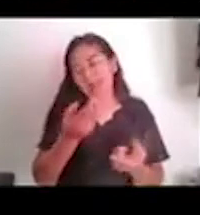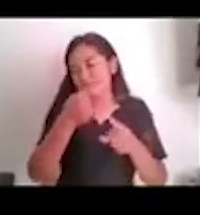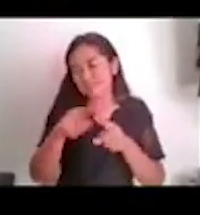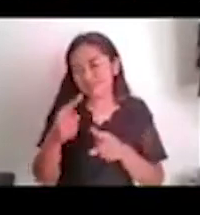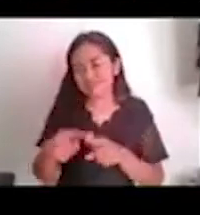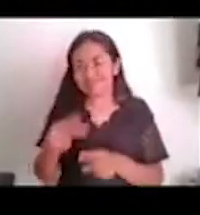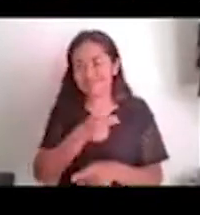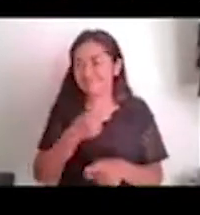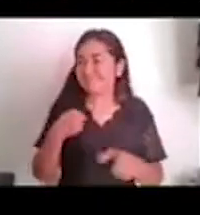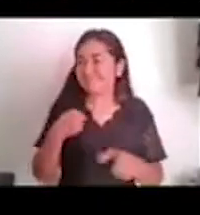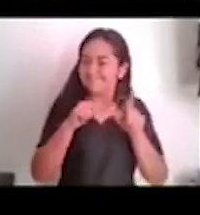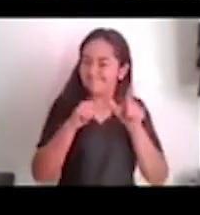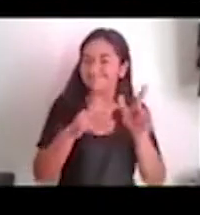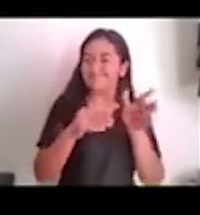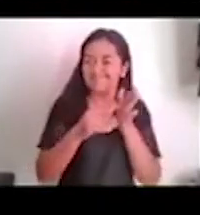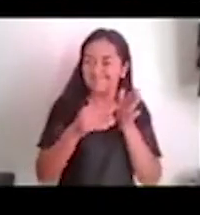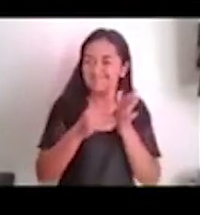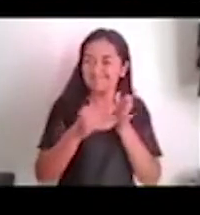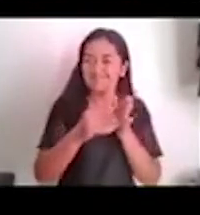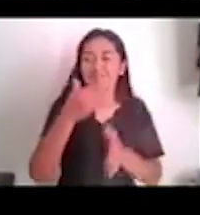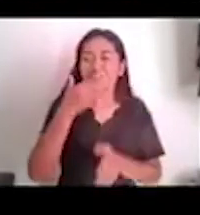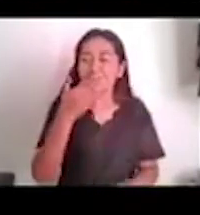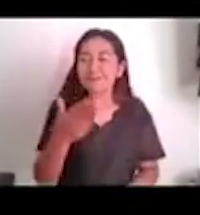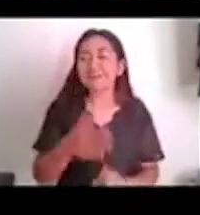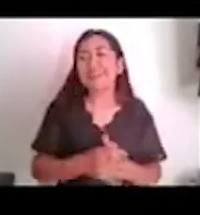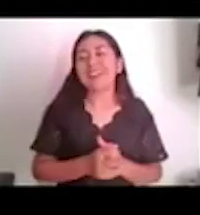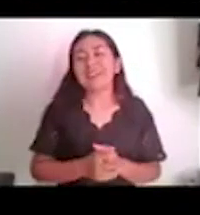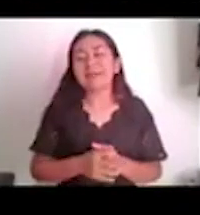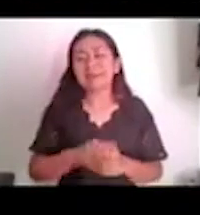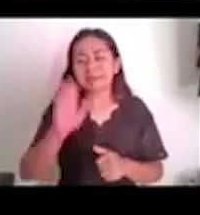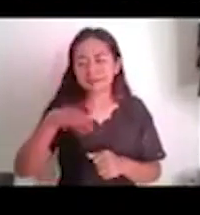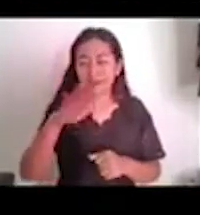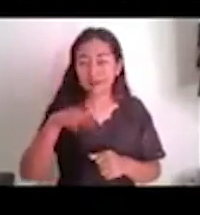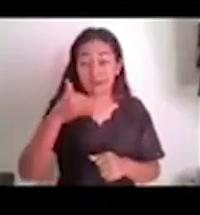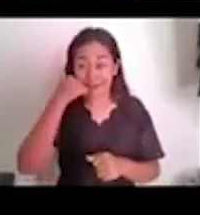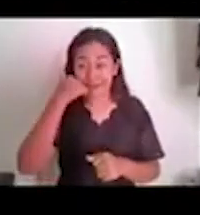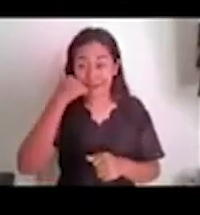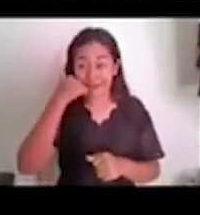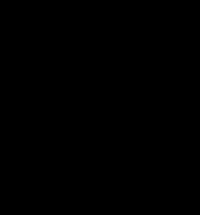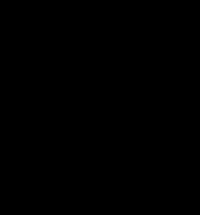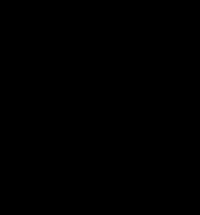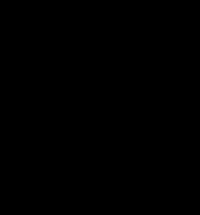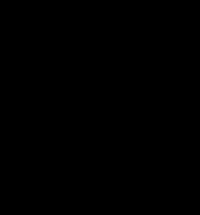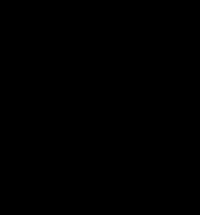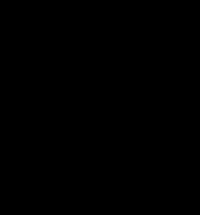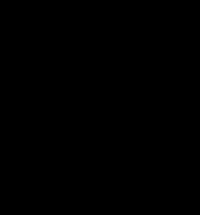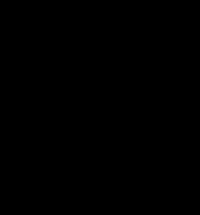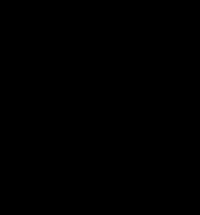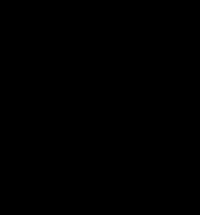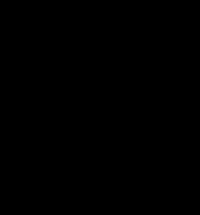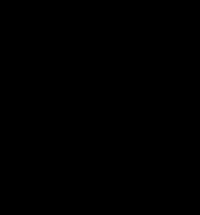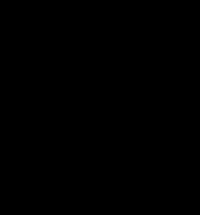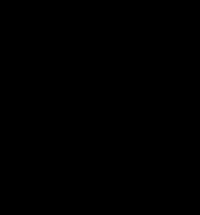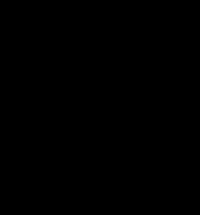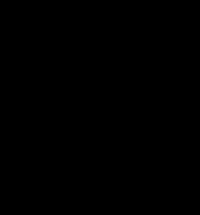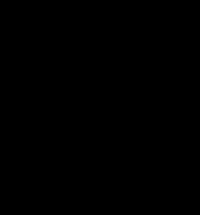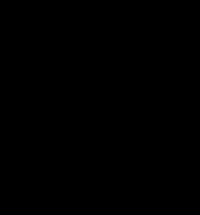nunca, ¿no? Ana, quisiera yo pasarte los saludos y las preguntas de nuestro